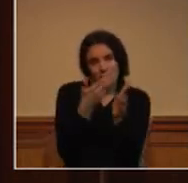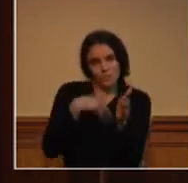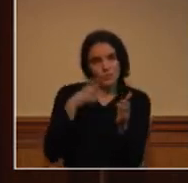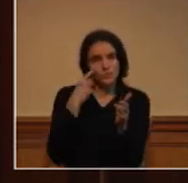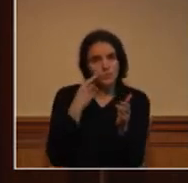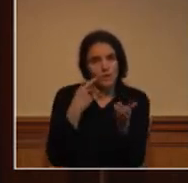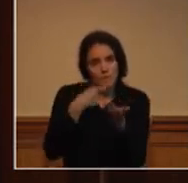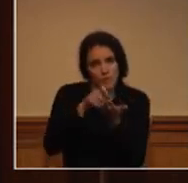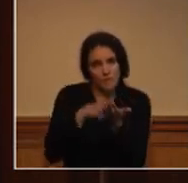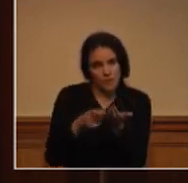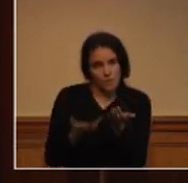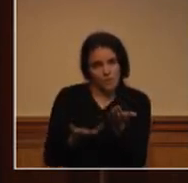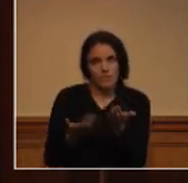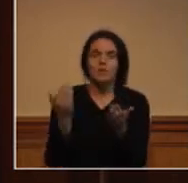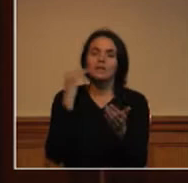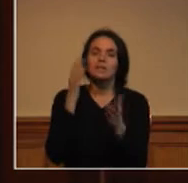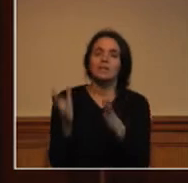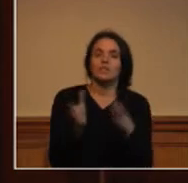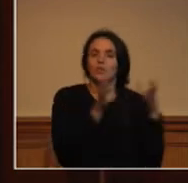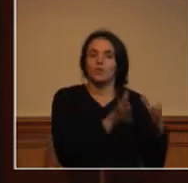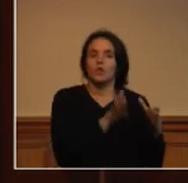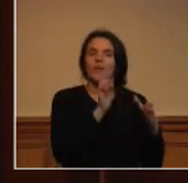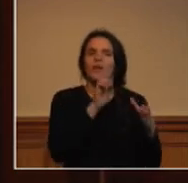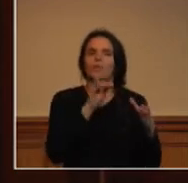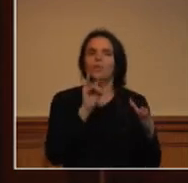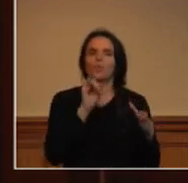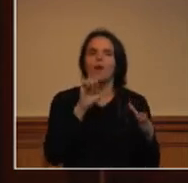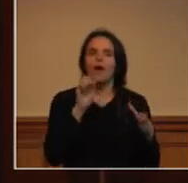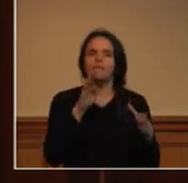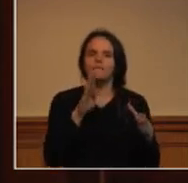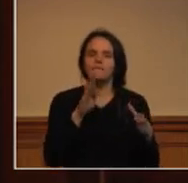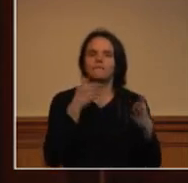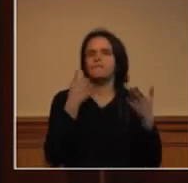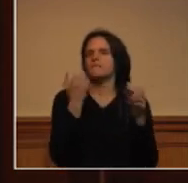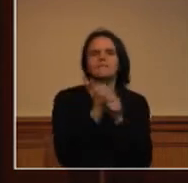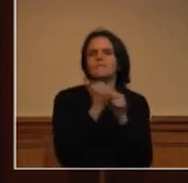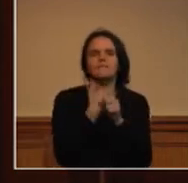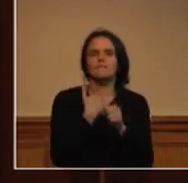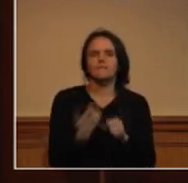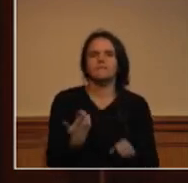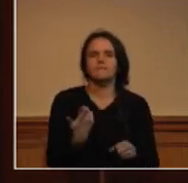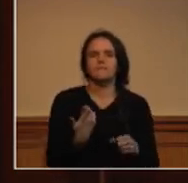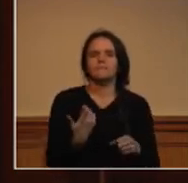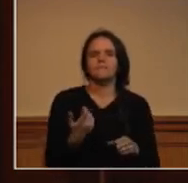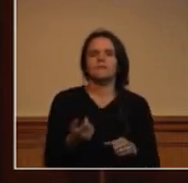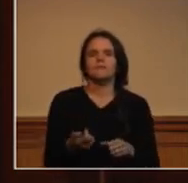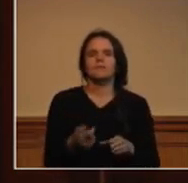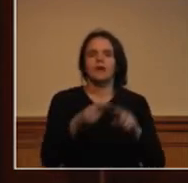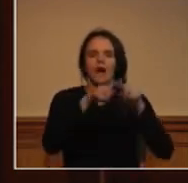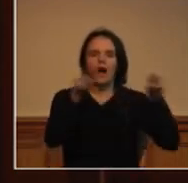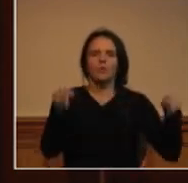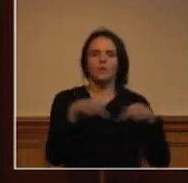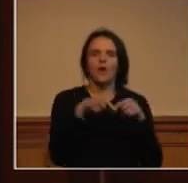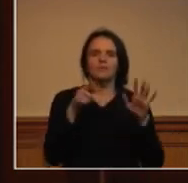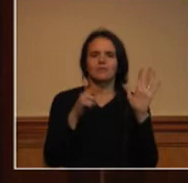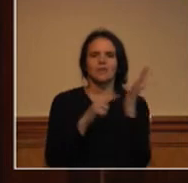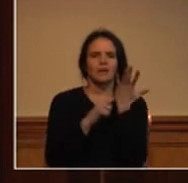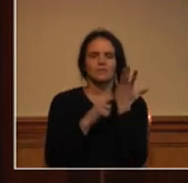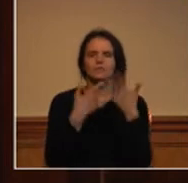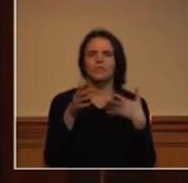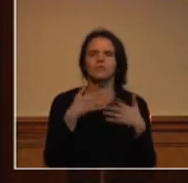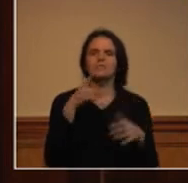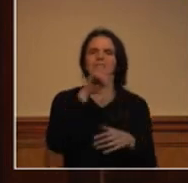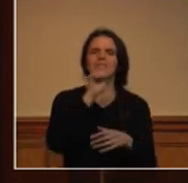probando. Los niños de EduLab trabajaron en el aula tecnológica que